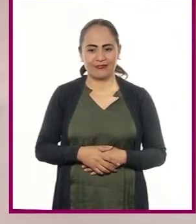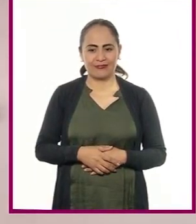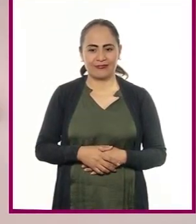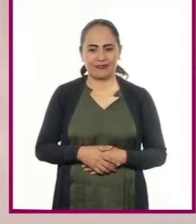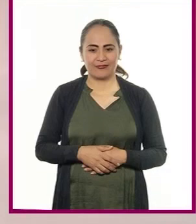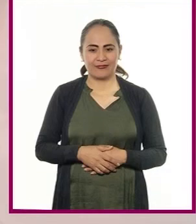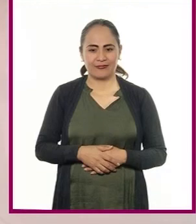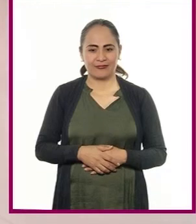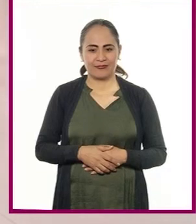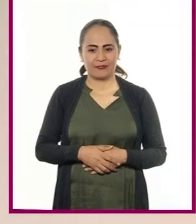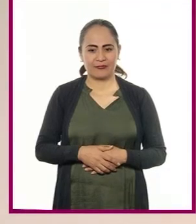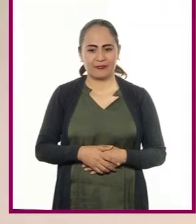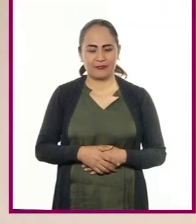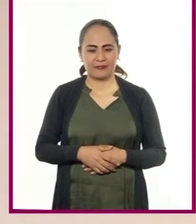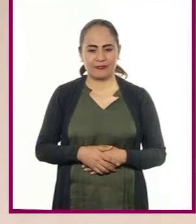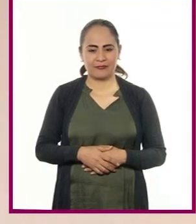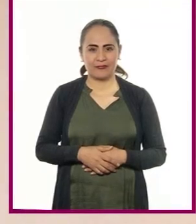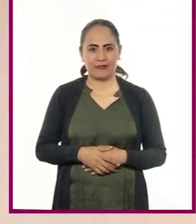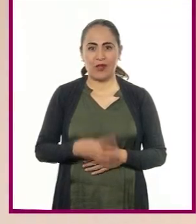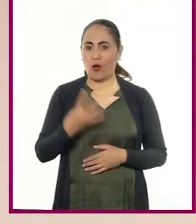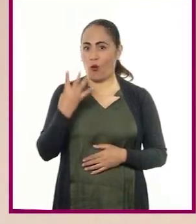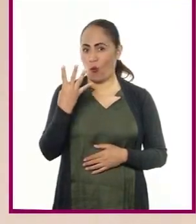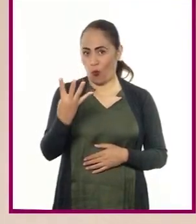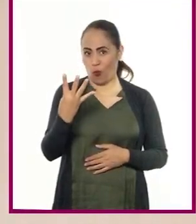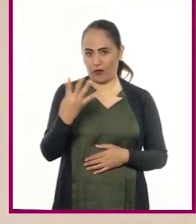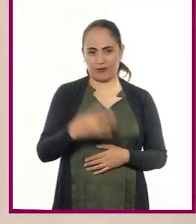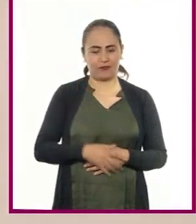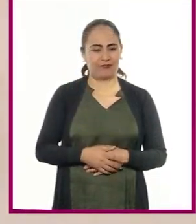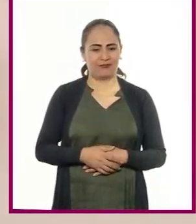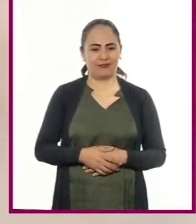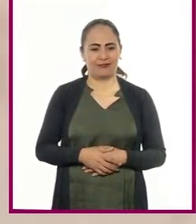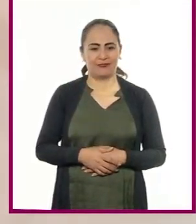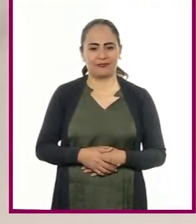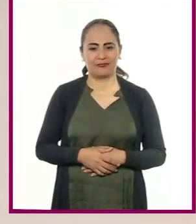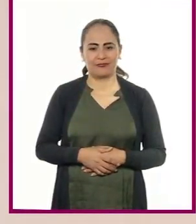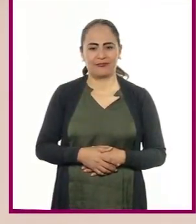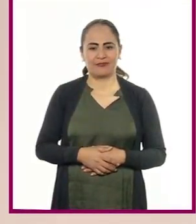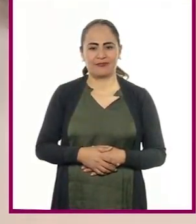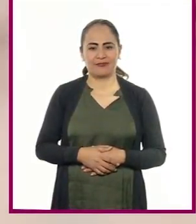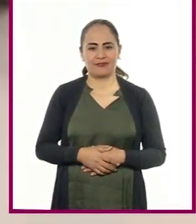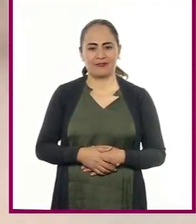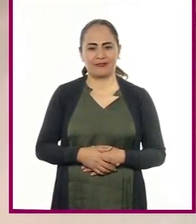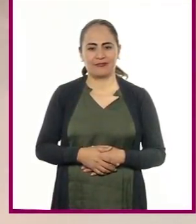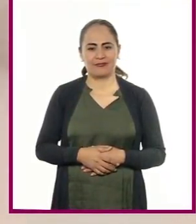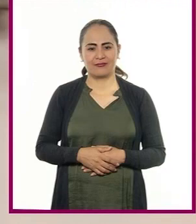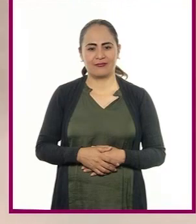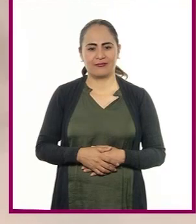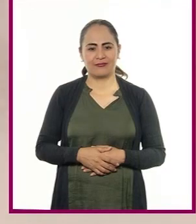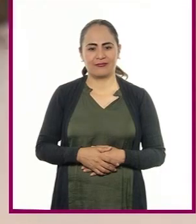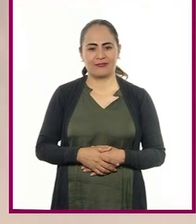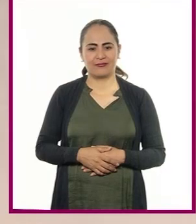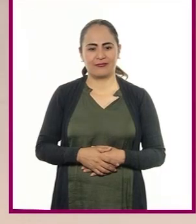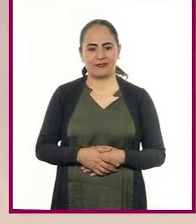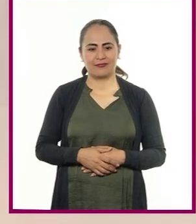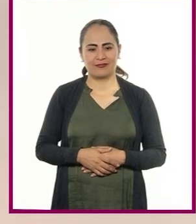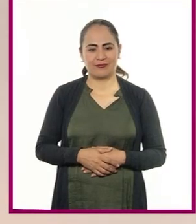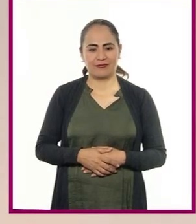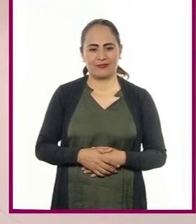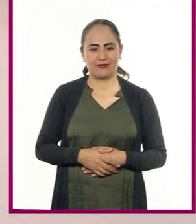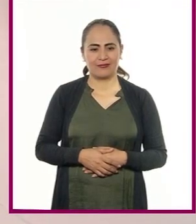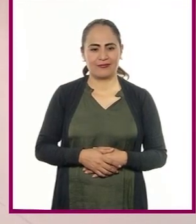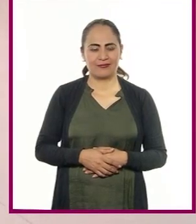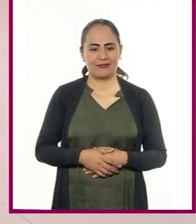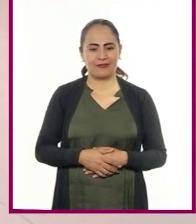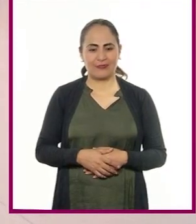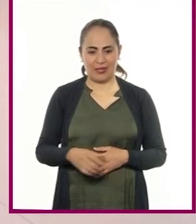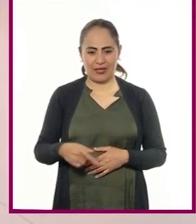Vamos, vamos. Ya somos cuatro jugadores. Contra la maestra. Vente, Dani. Toma. Ábrete,